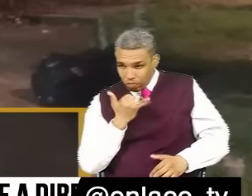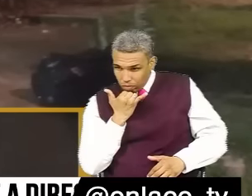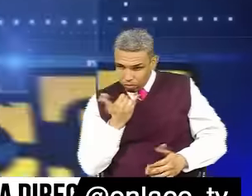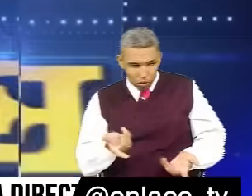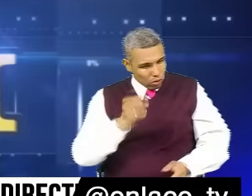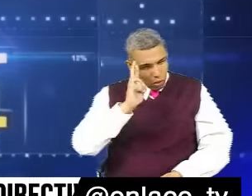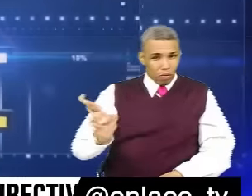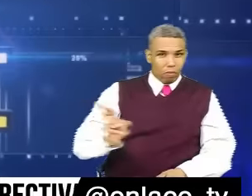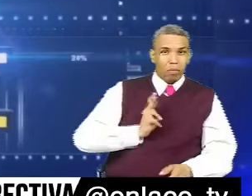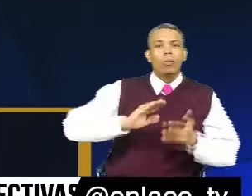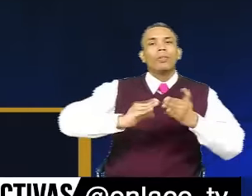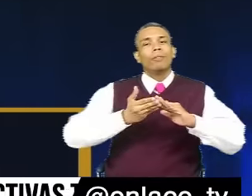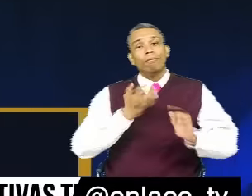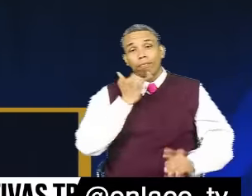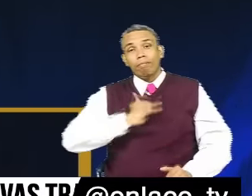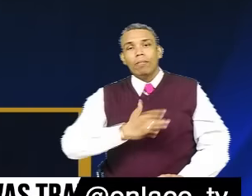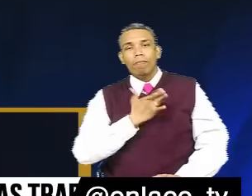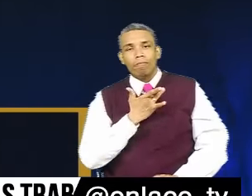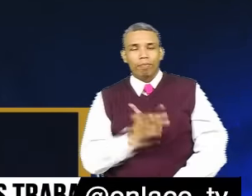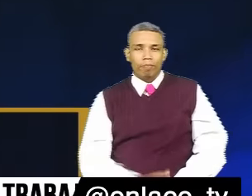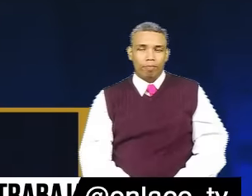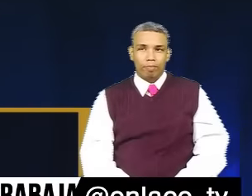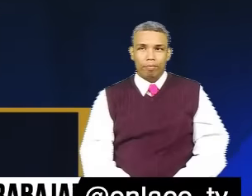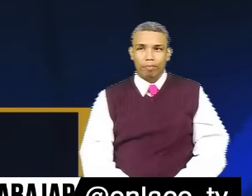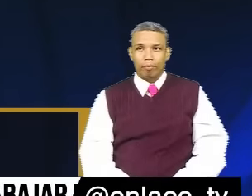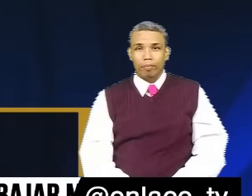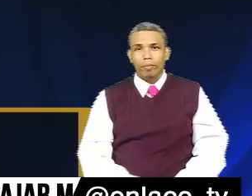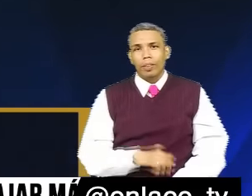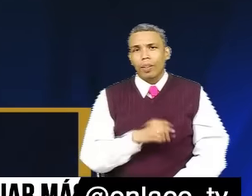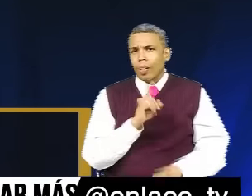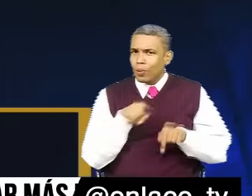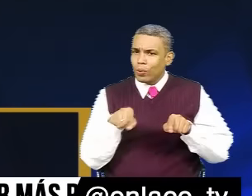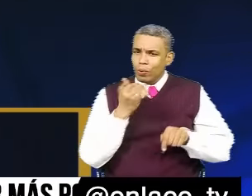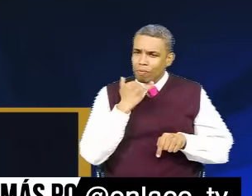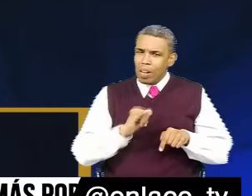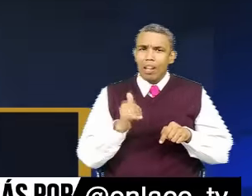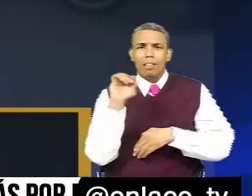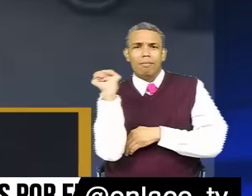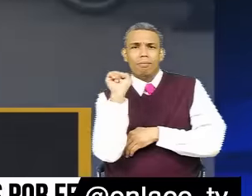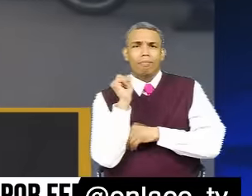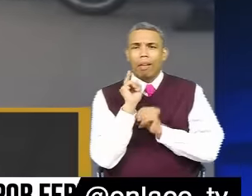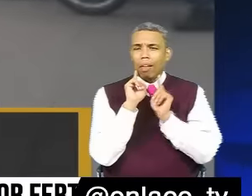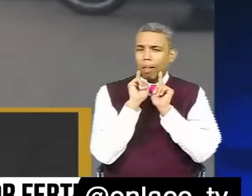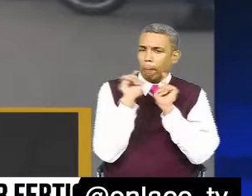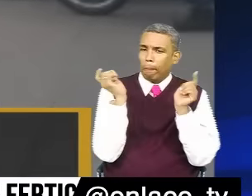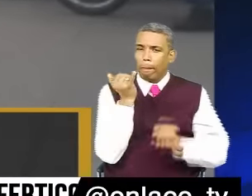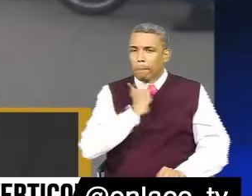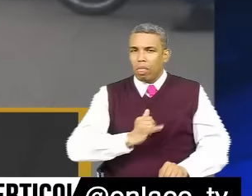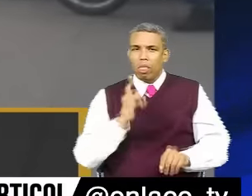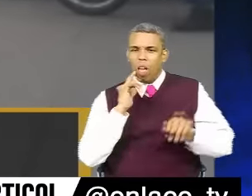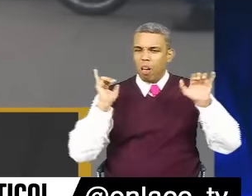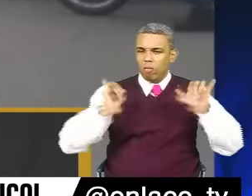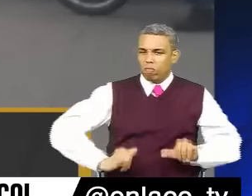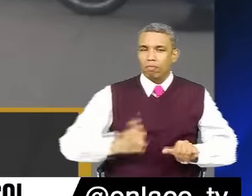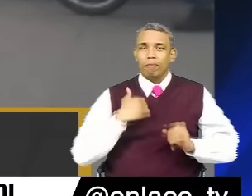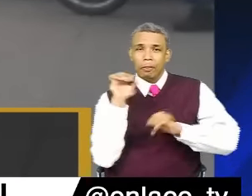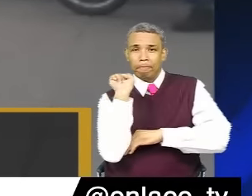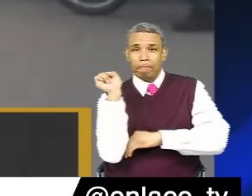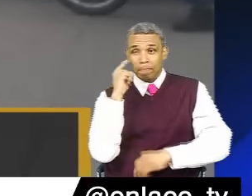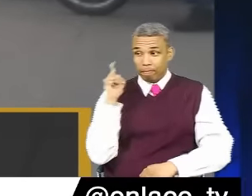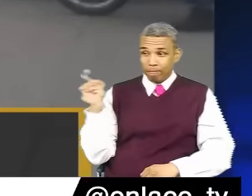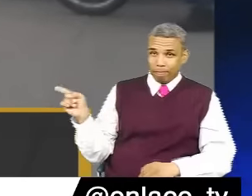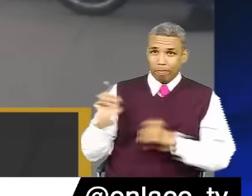residuos. Con respecto a las imprudencias, observen estas. Un vehículo parqueado a orillas de una vía de alto tráfico vehicular